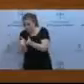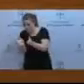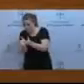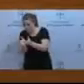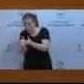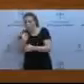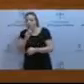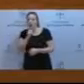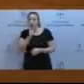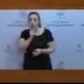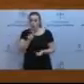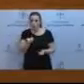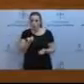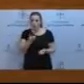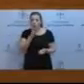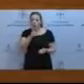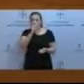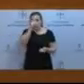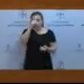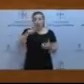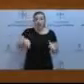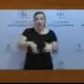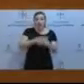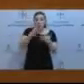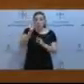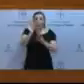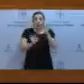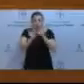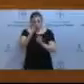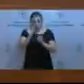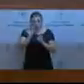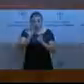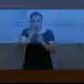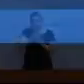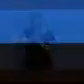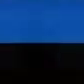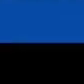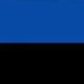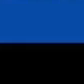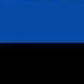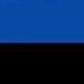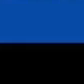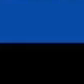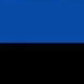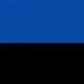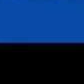me dicen, que somos un 19% de la población asturiana. Muchas gracias.